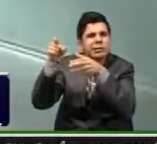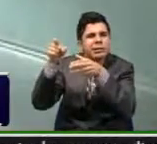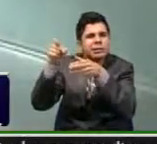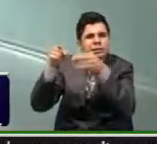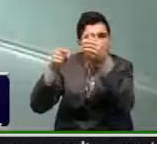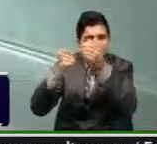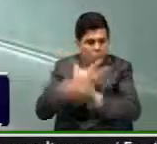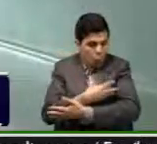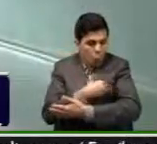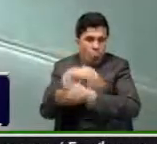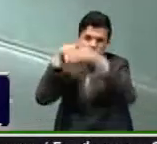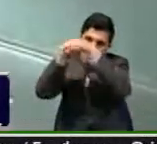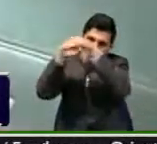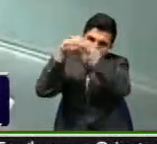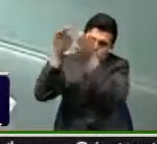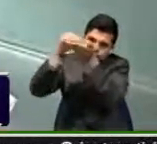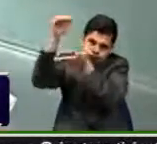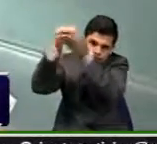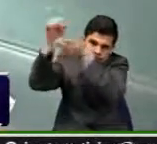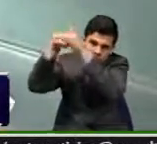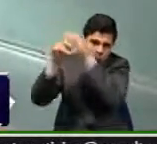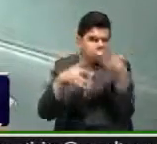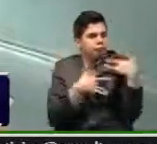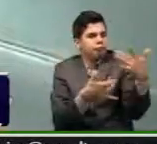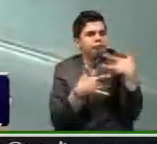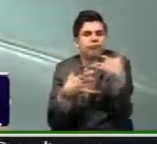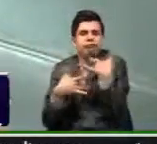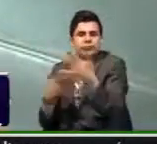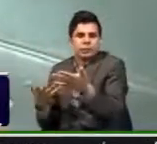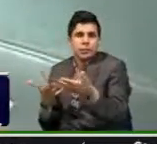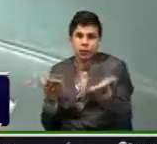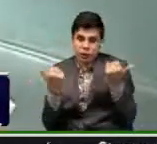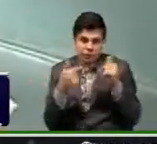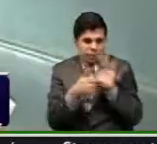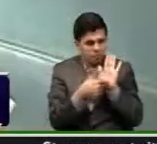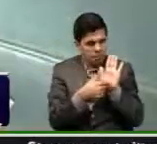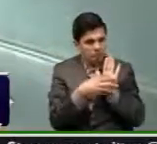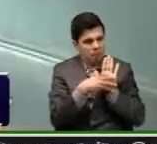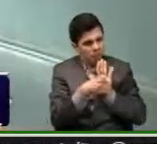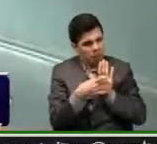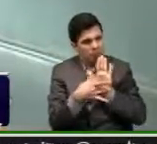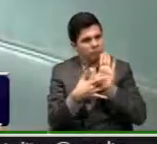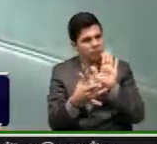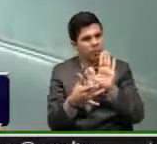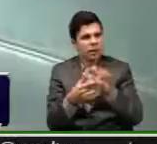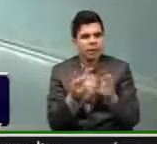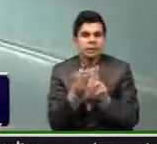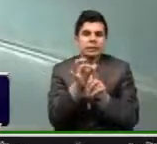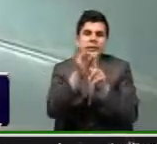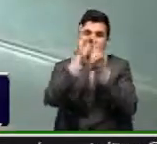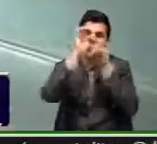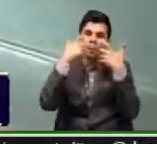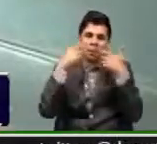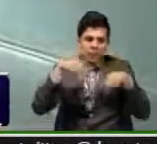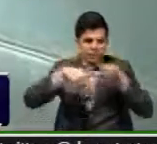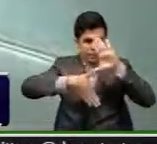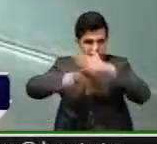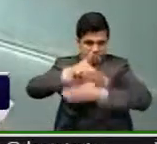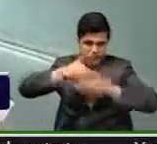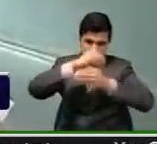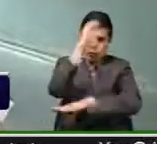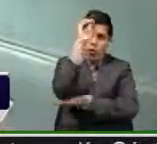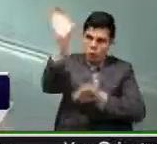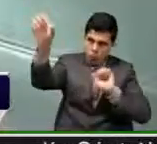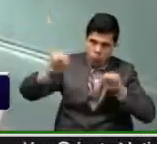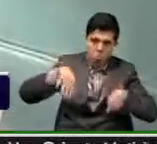el país precisamente este modelo para que sea implementado en nuestro en nuestra américa latina y en todo